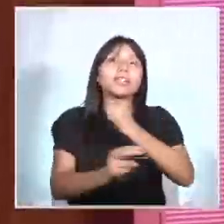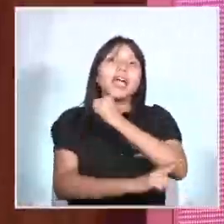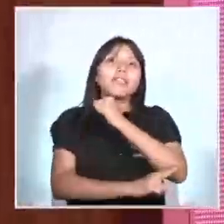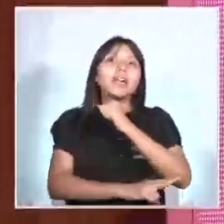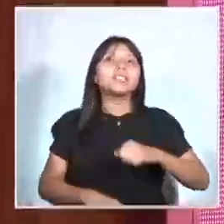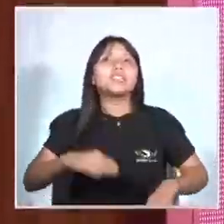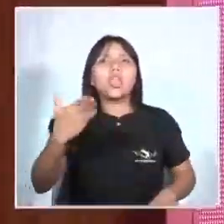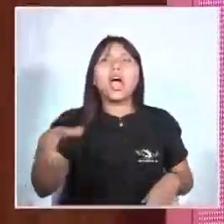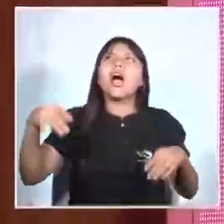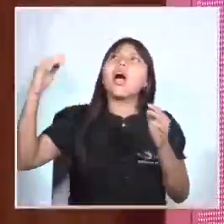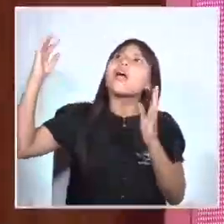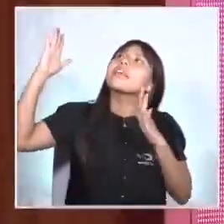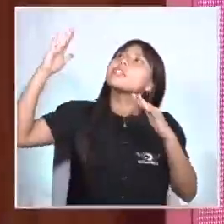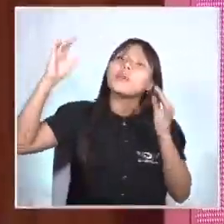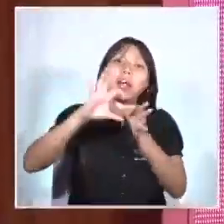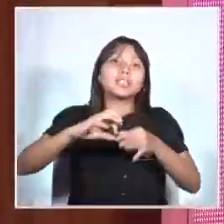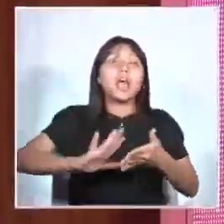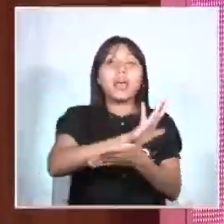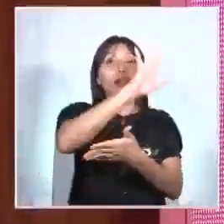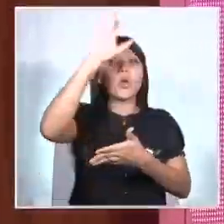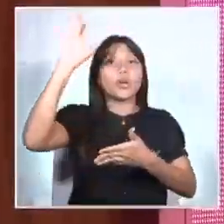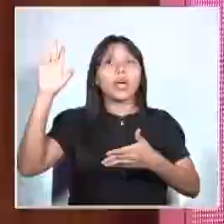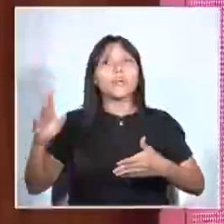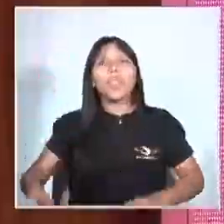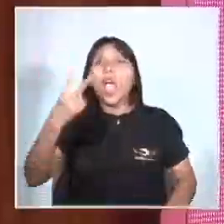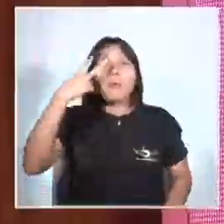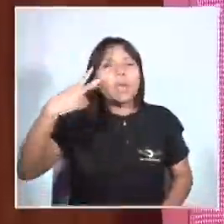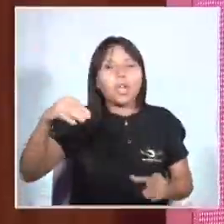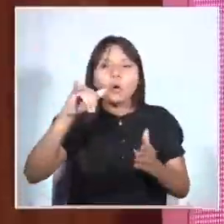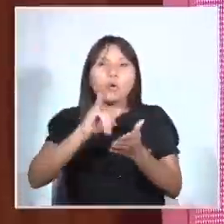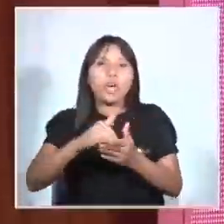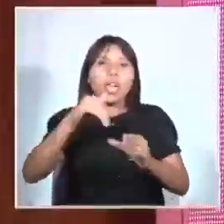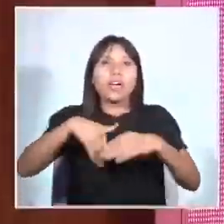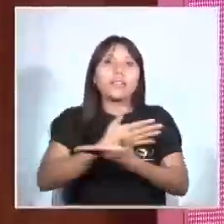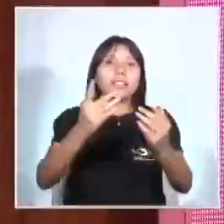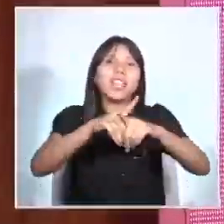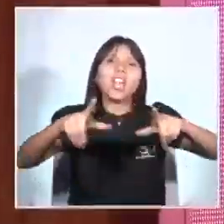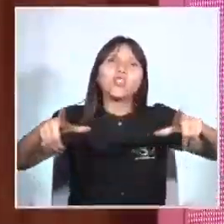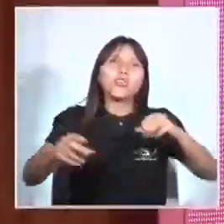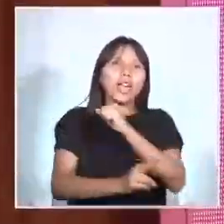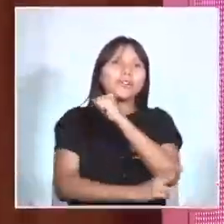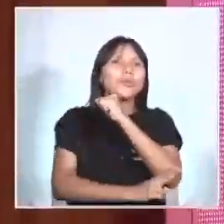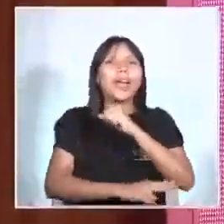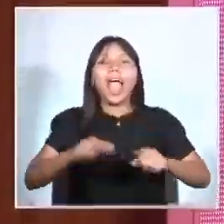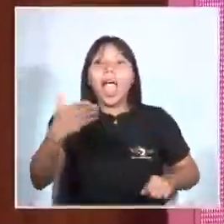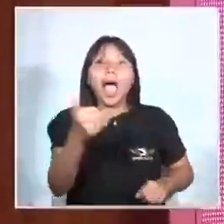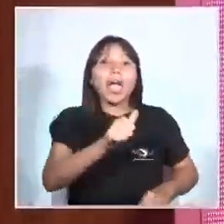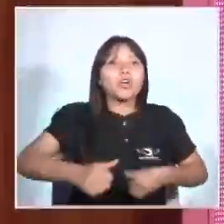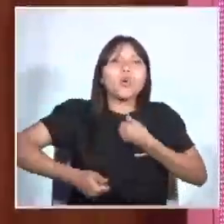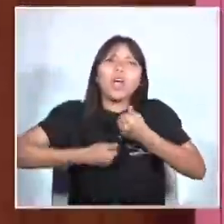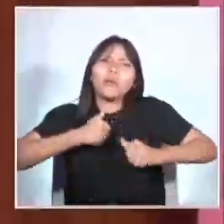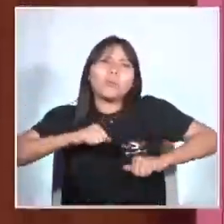hay esperanza de gloria. Veo que en esta nación hay un avivamiento que